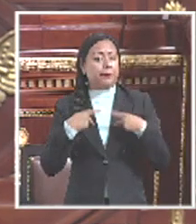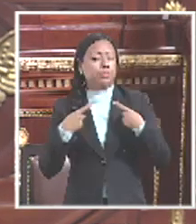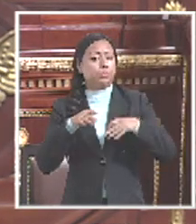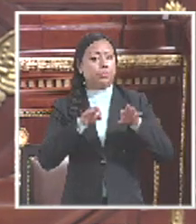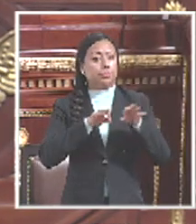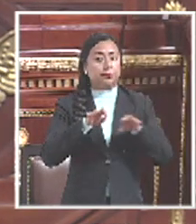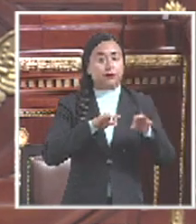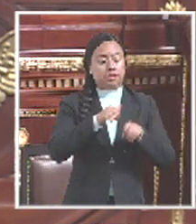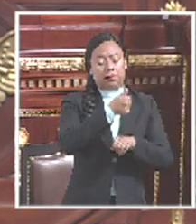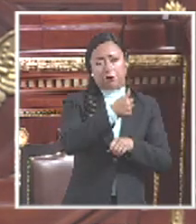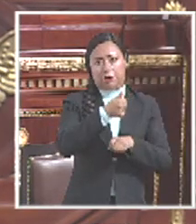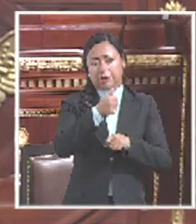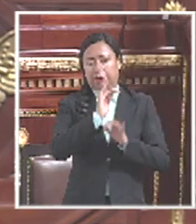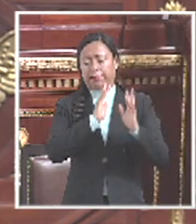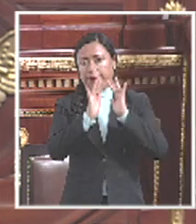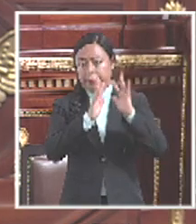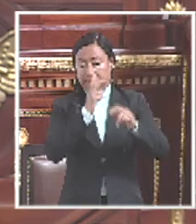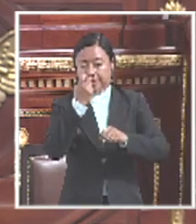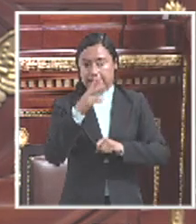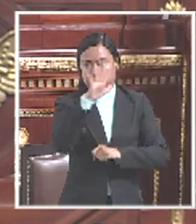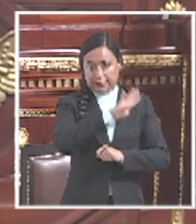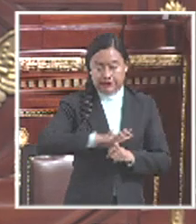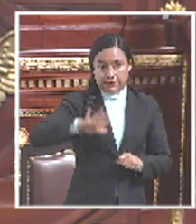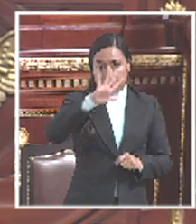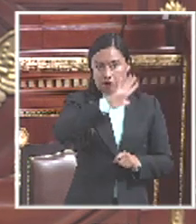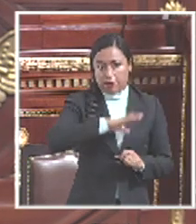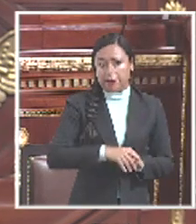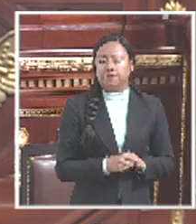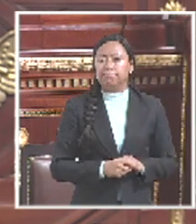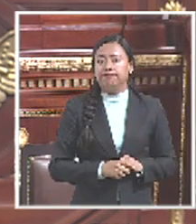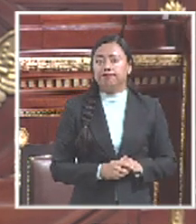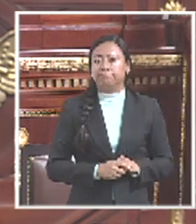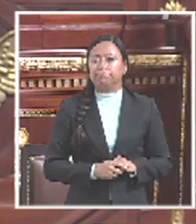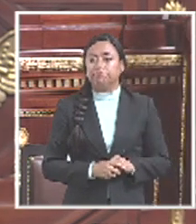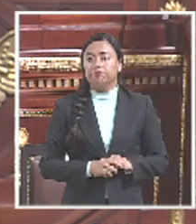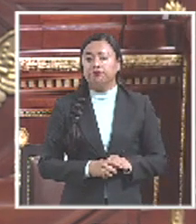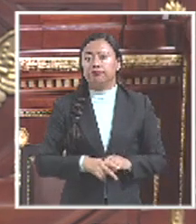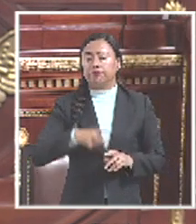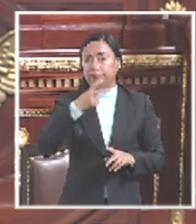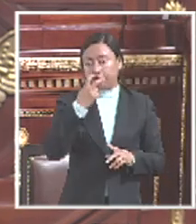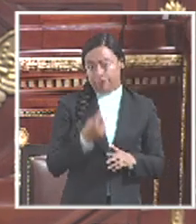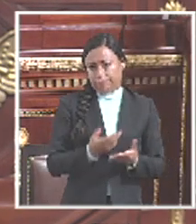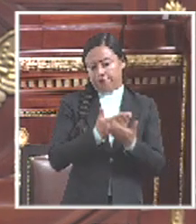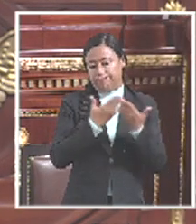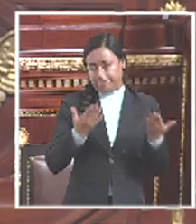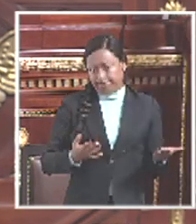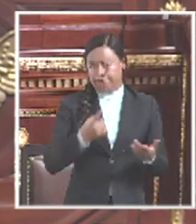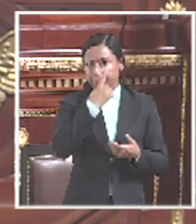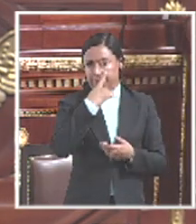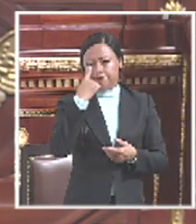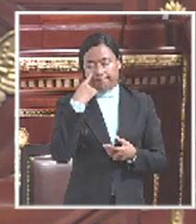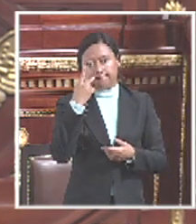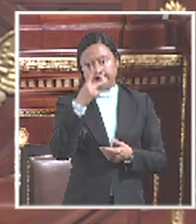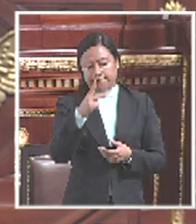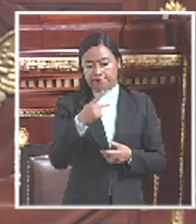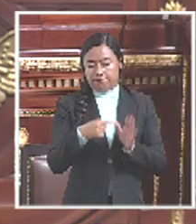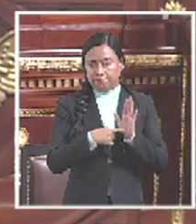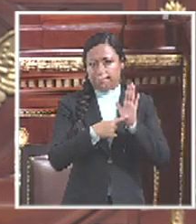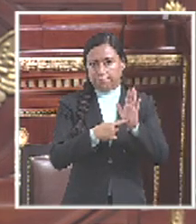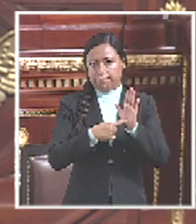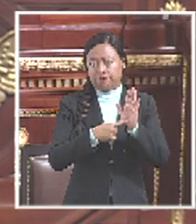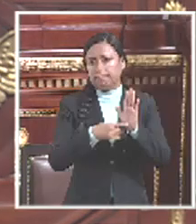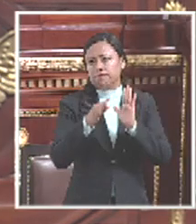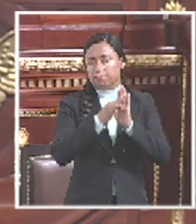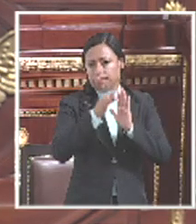transitan por esta zona. En ese sentido, es que sometemos el día de hoy a su consideración la presentación de un punto de